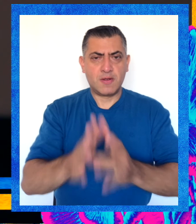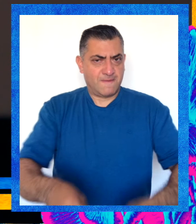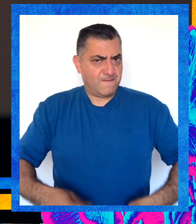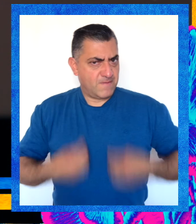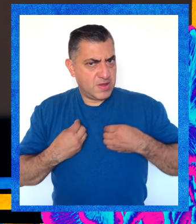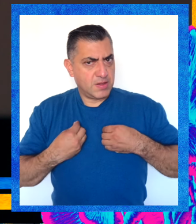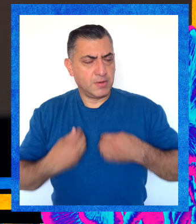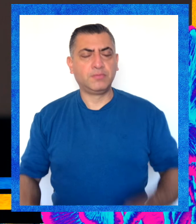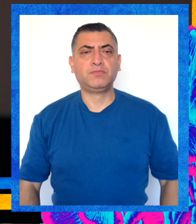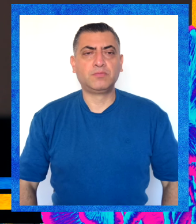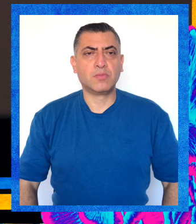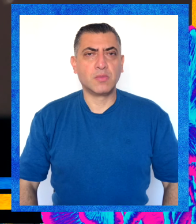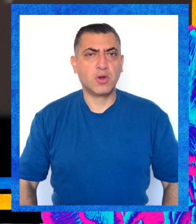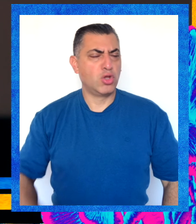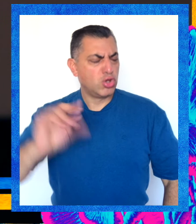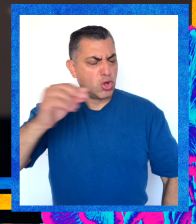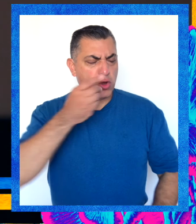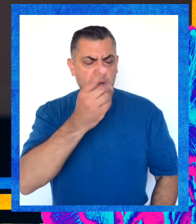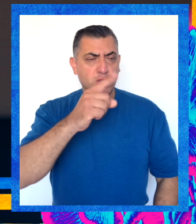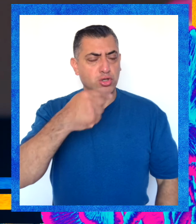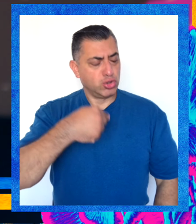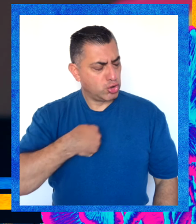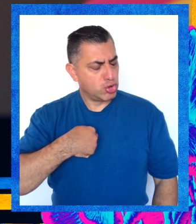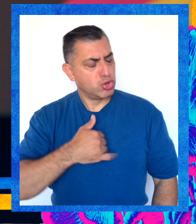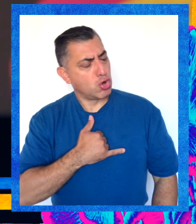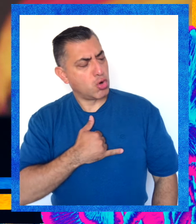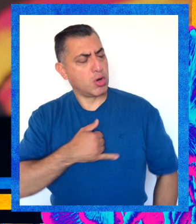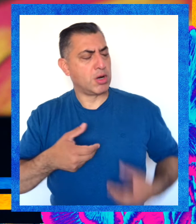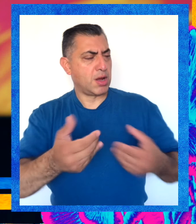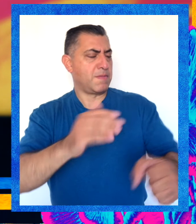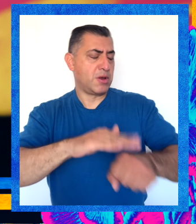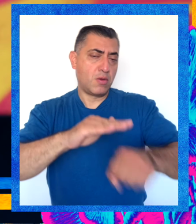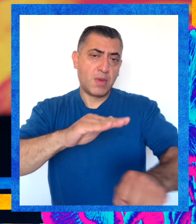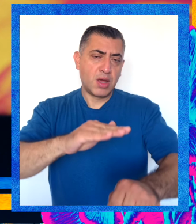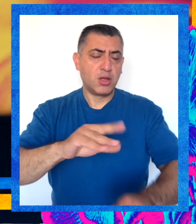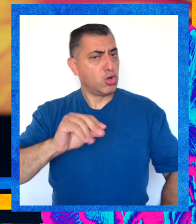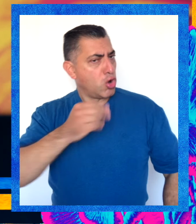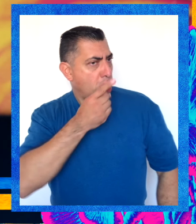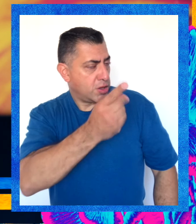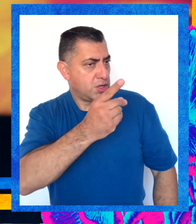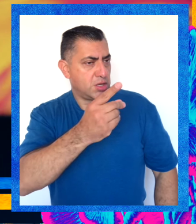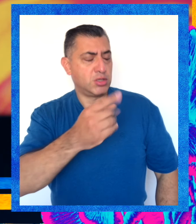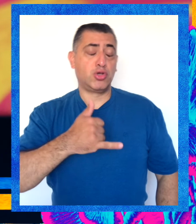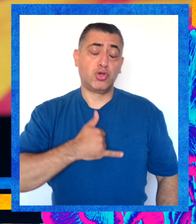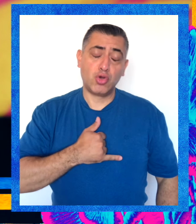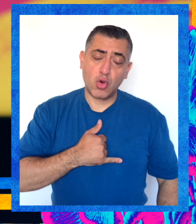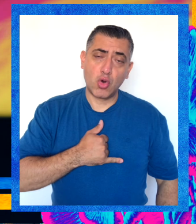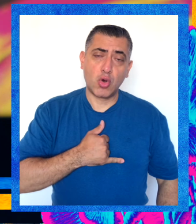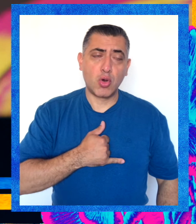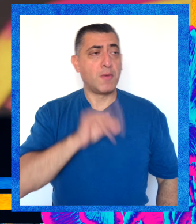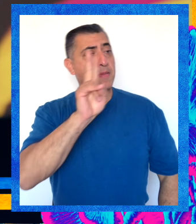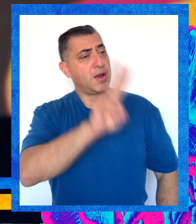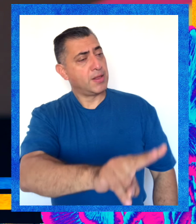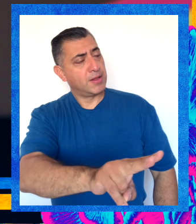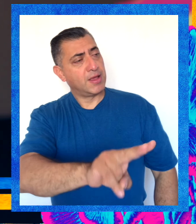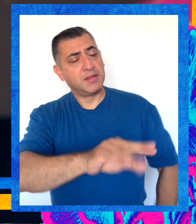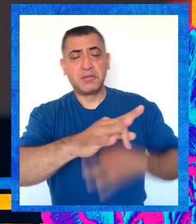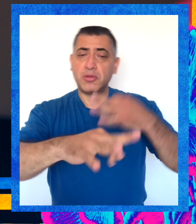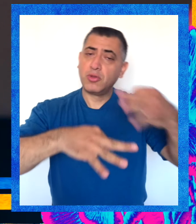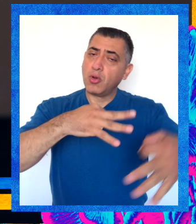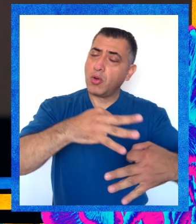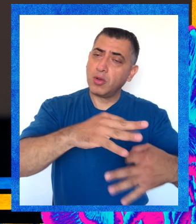la vida él no está diciendo yo soy un camino más no está diciendo soy una verdad